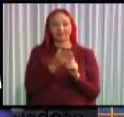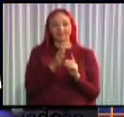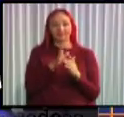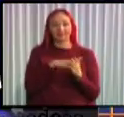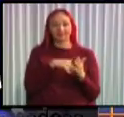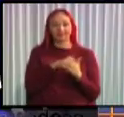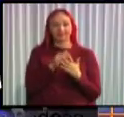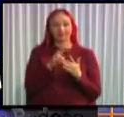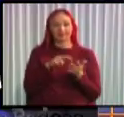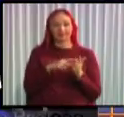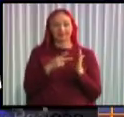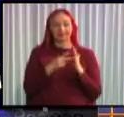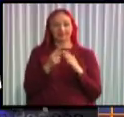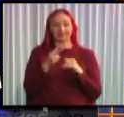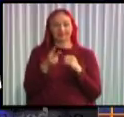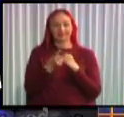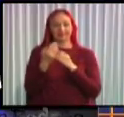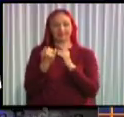barniz del trompo.